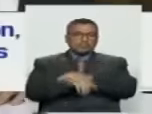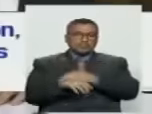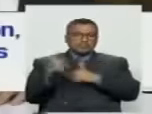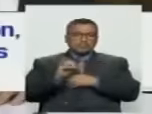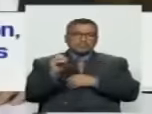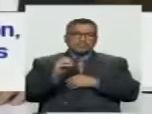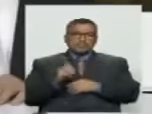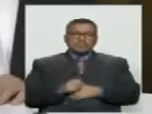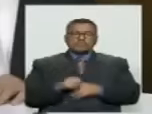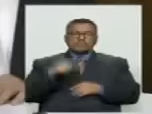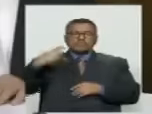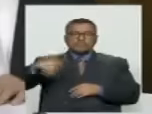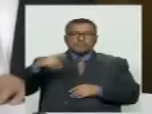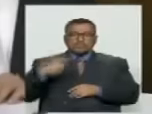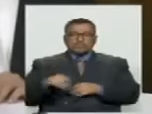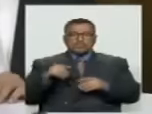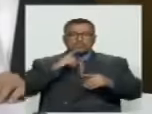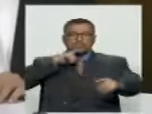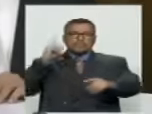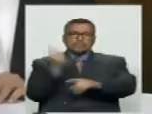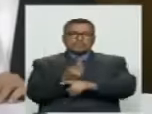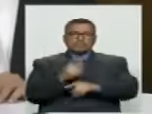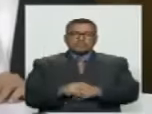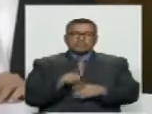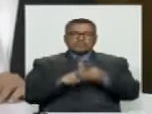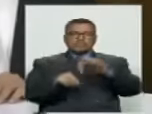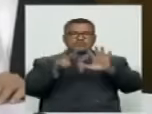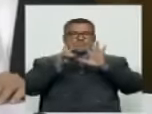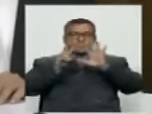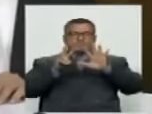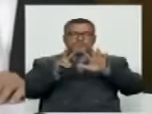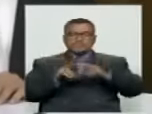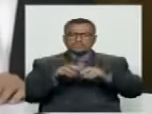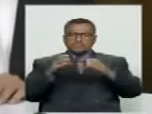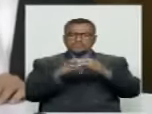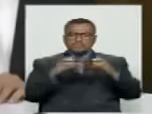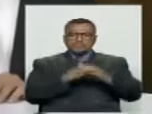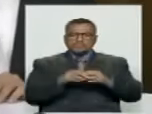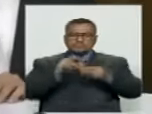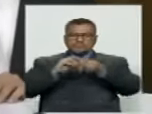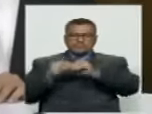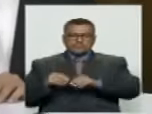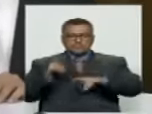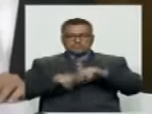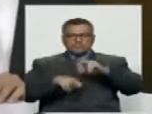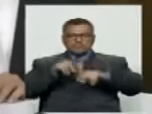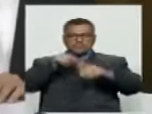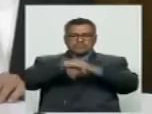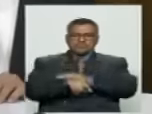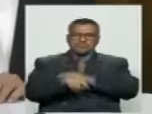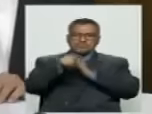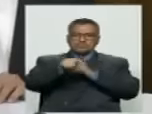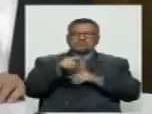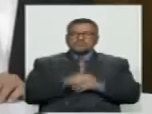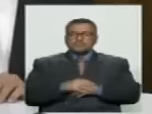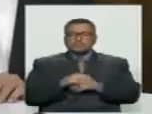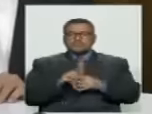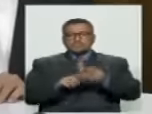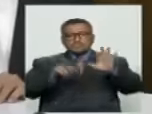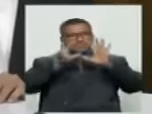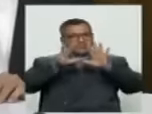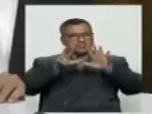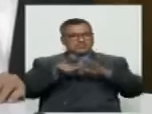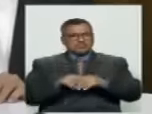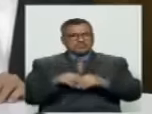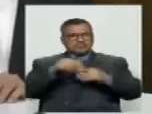o sus derechos y obligaciones. 7. La organización, estructura interna y atribuciones. 8.